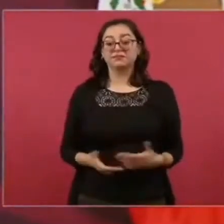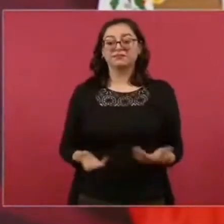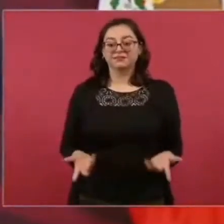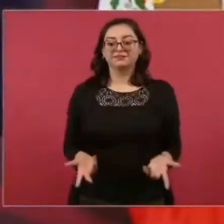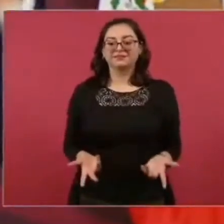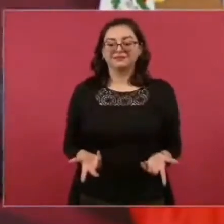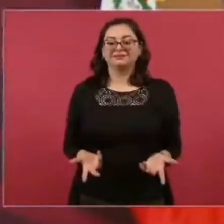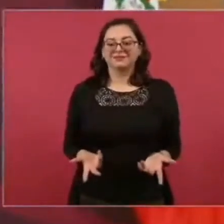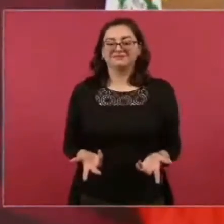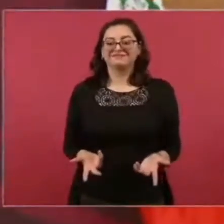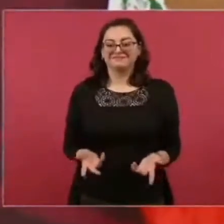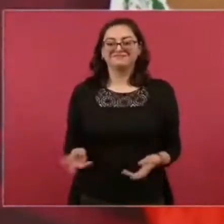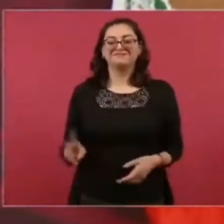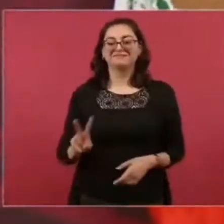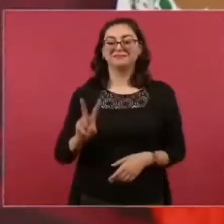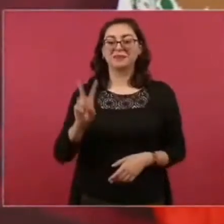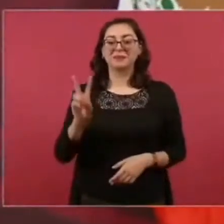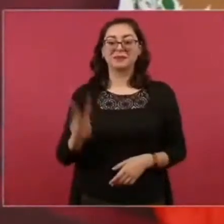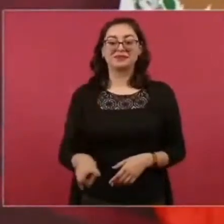eran más inteligentes antes.